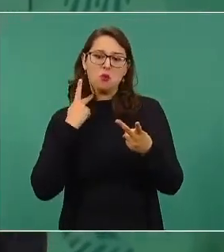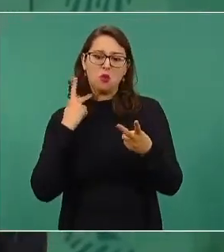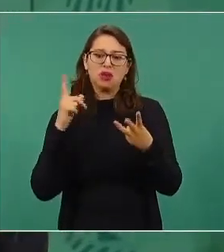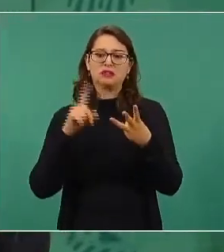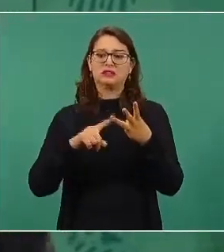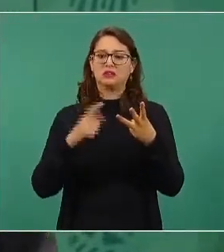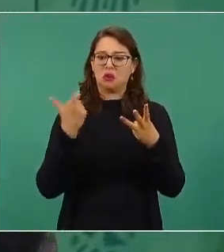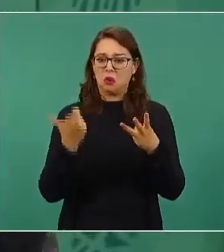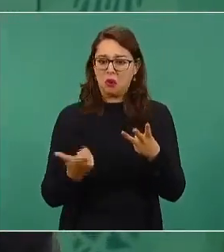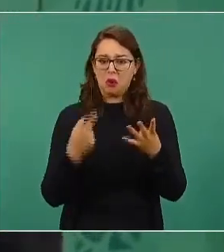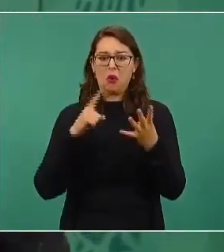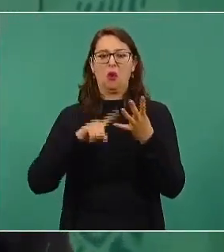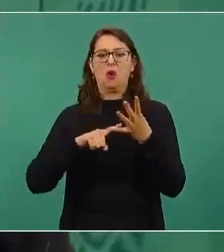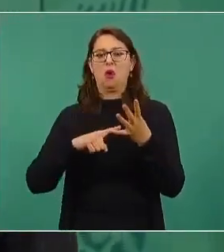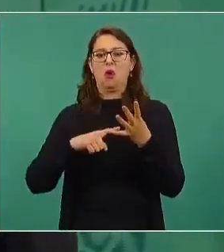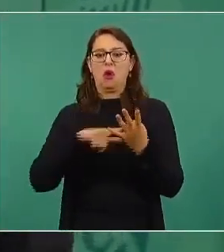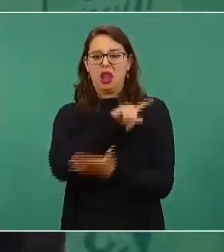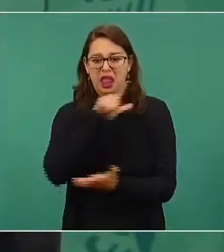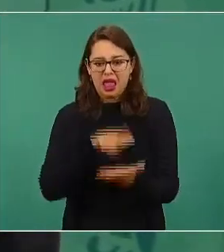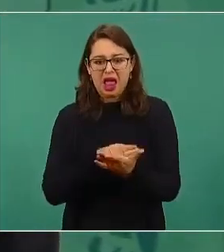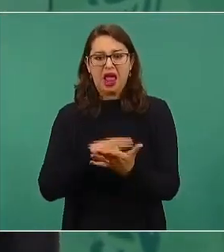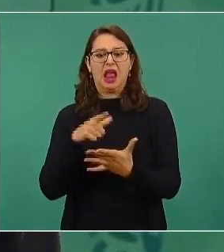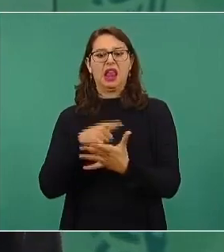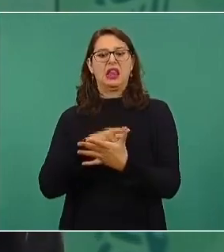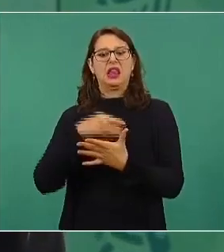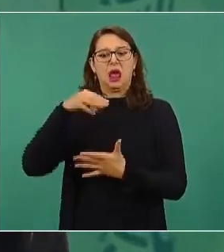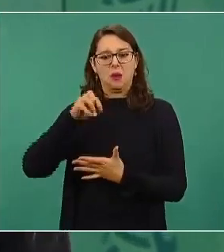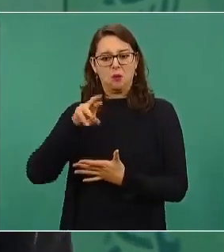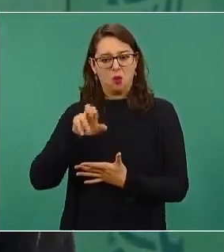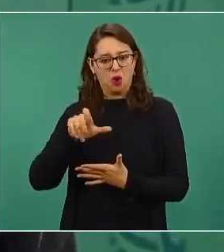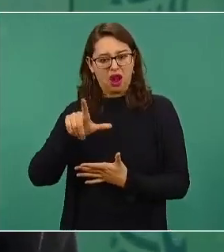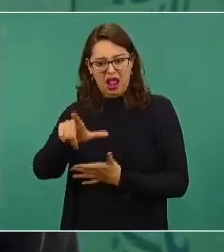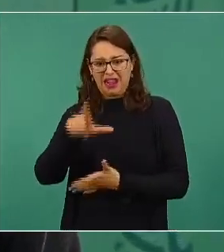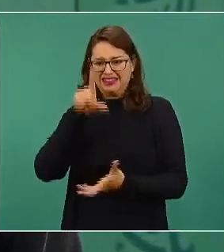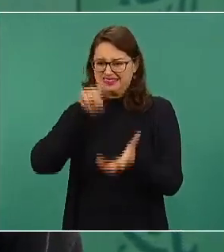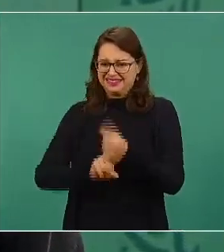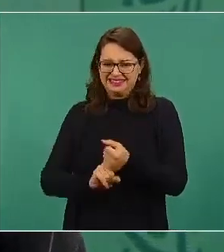lo financiero, en lo legal, en lo moral.